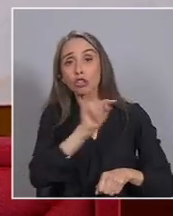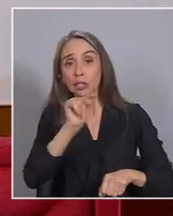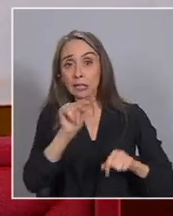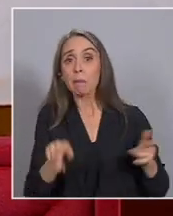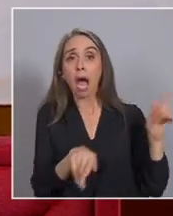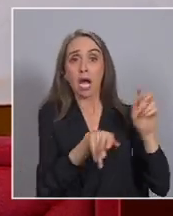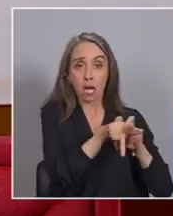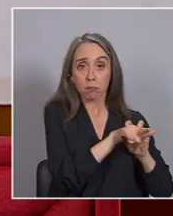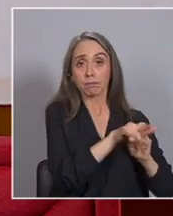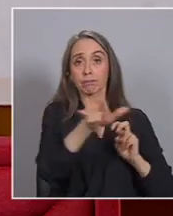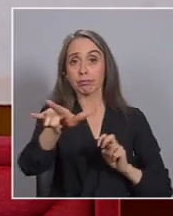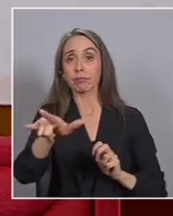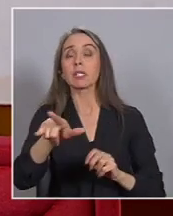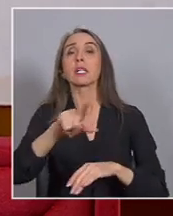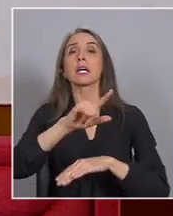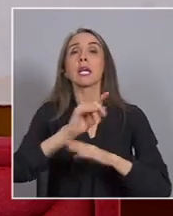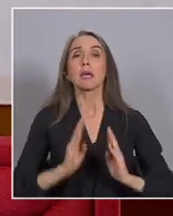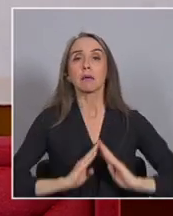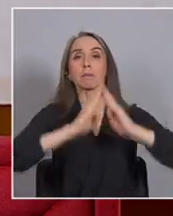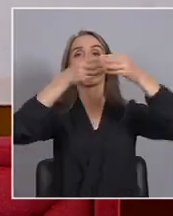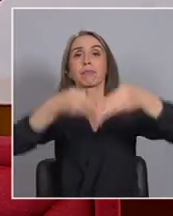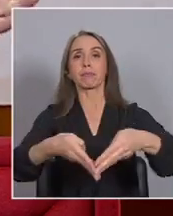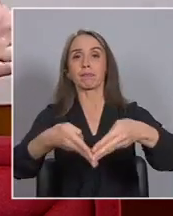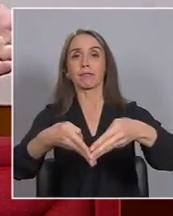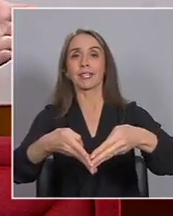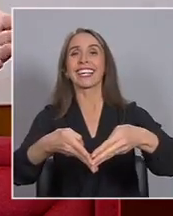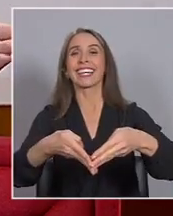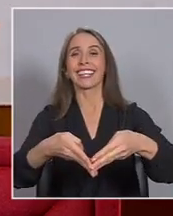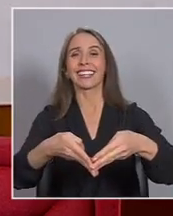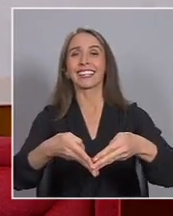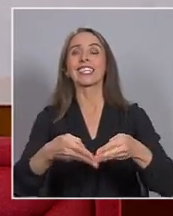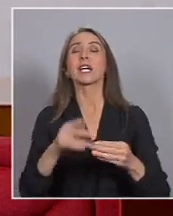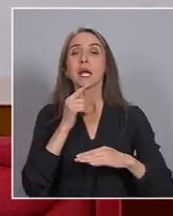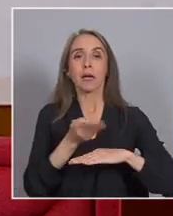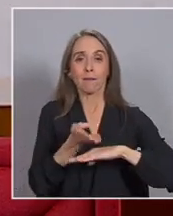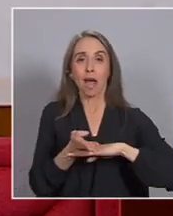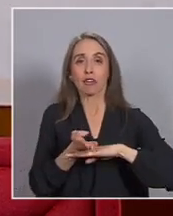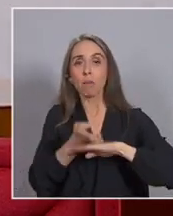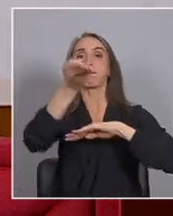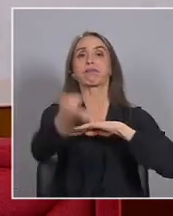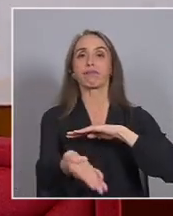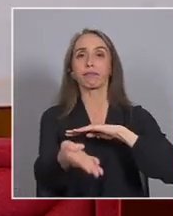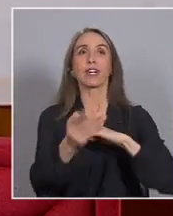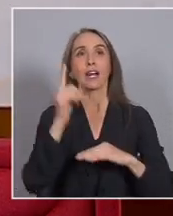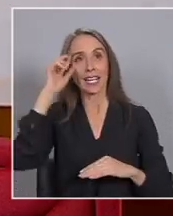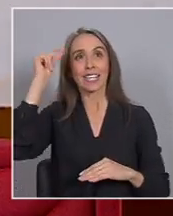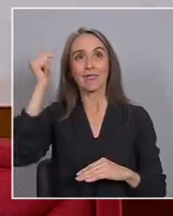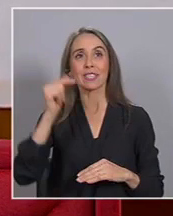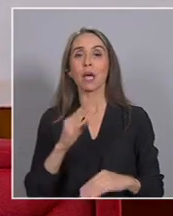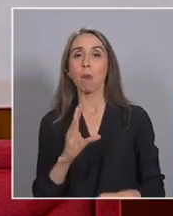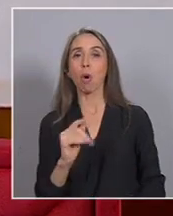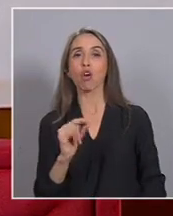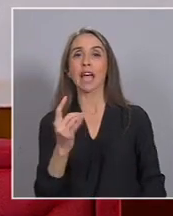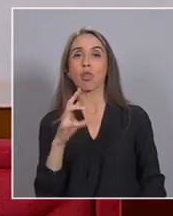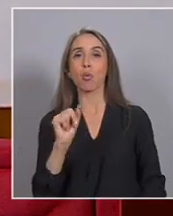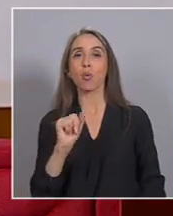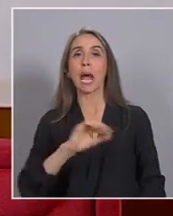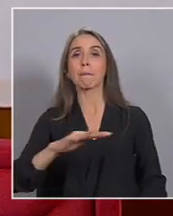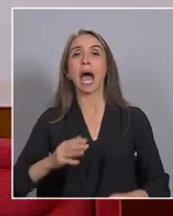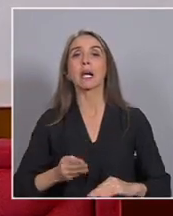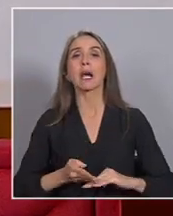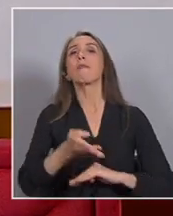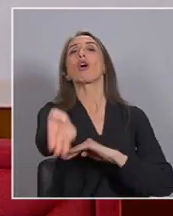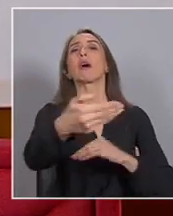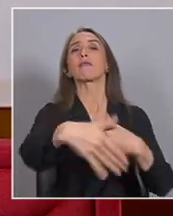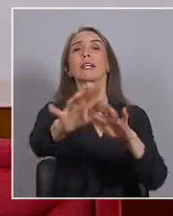la reciente botadura al mar, que es el término que se utiliza, no es que lo hayamos tirado a la deriva,